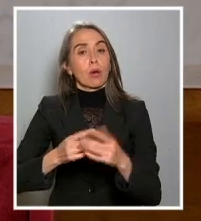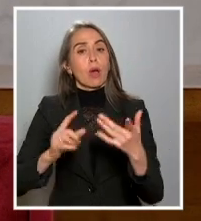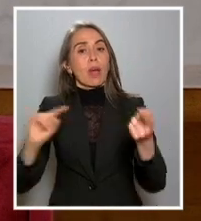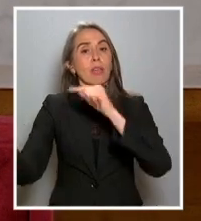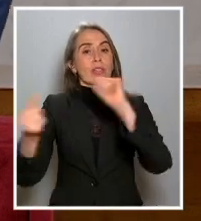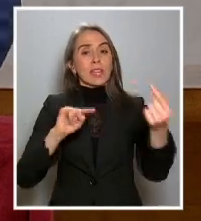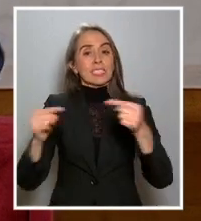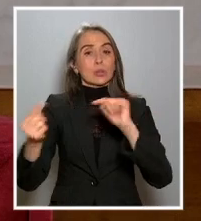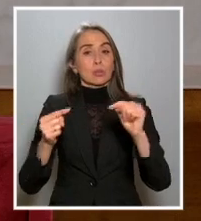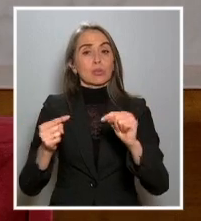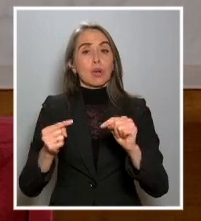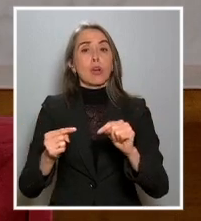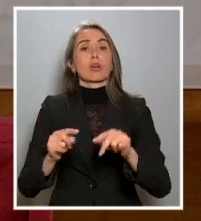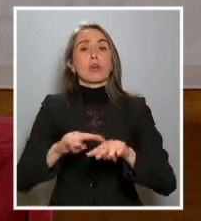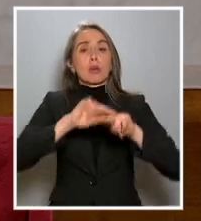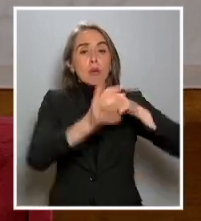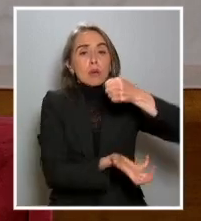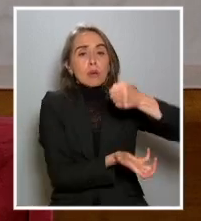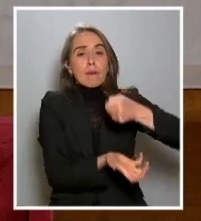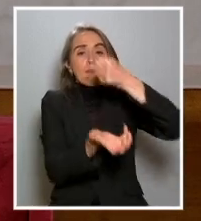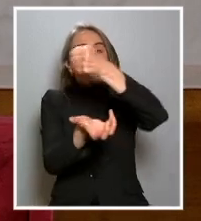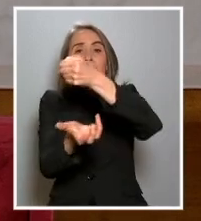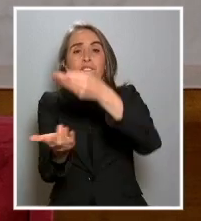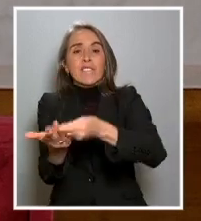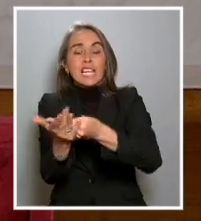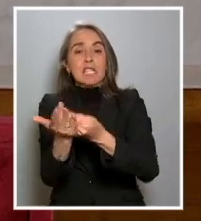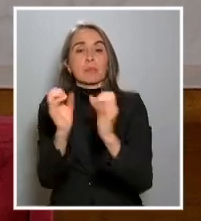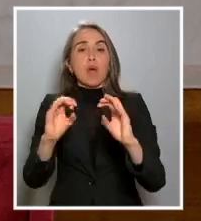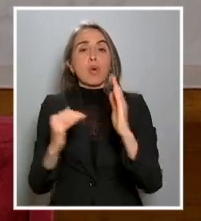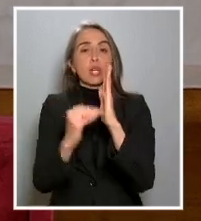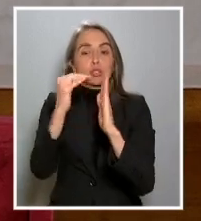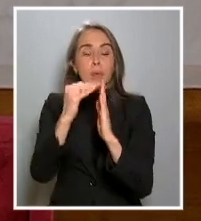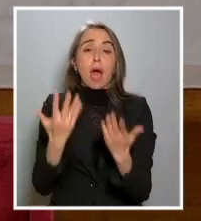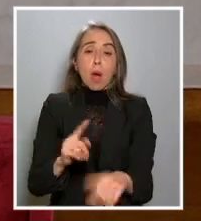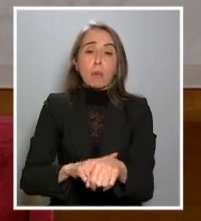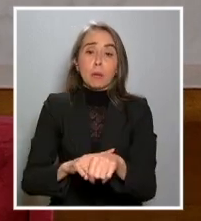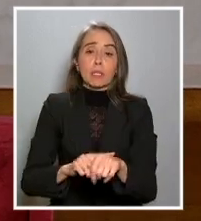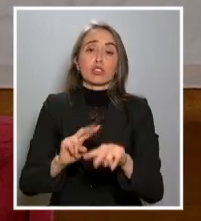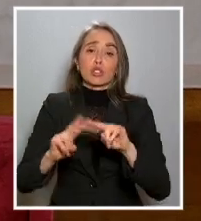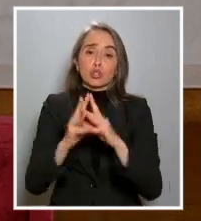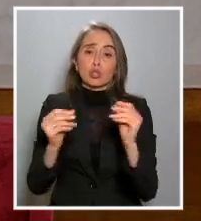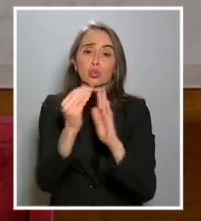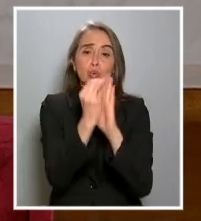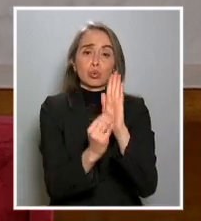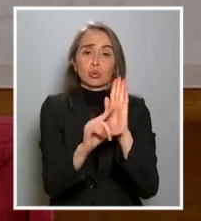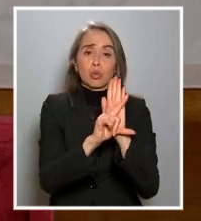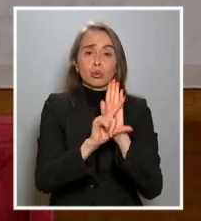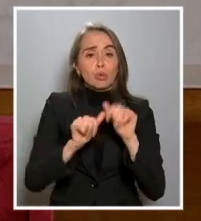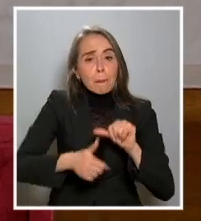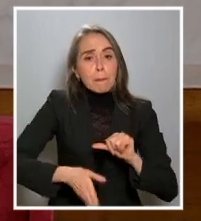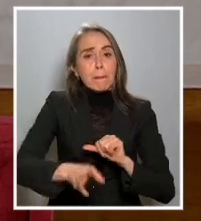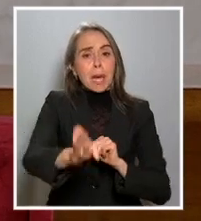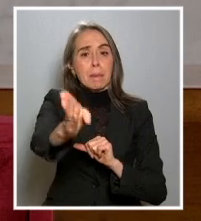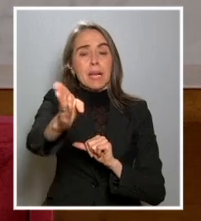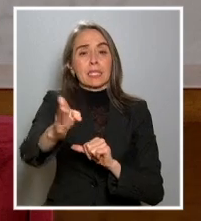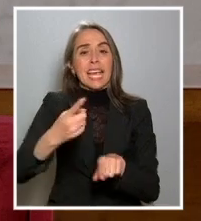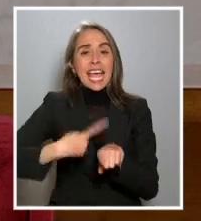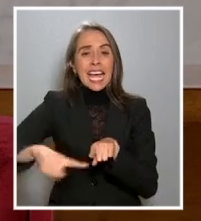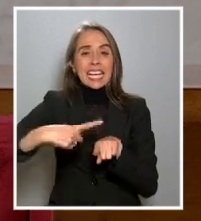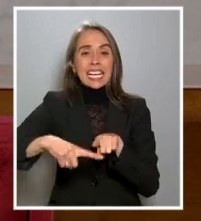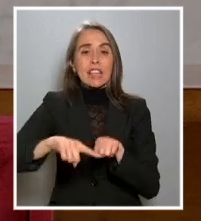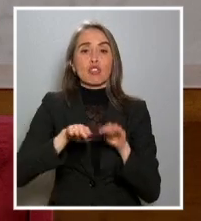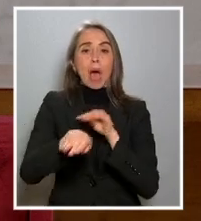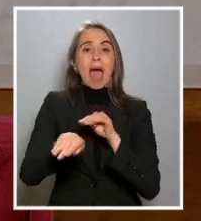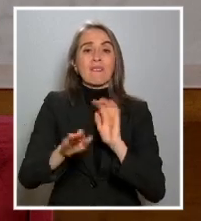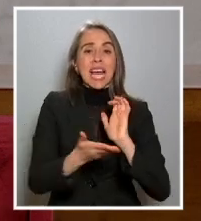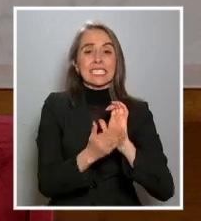sobre el financiamiento de la educación superior. Ya es tiempo que alcancemos una solución que sea permanente. El crédito con aval del